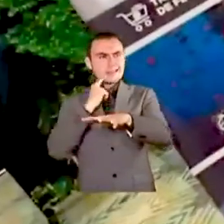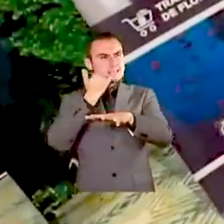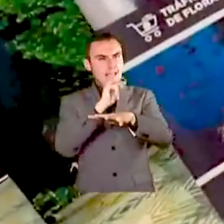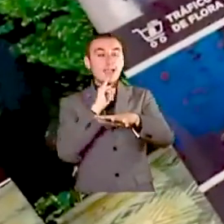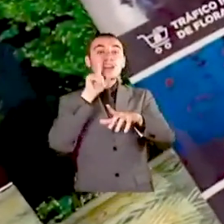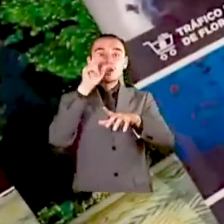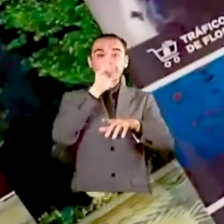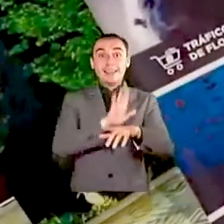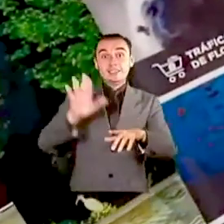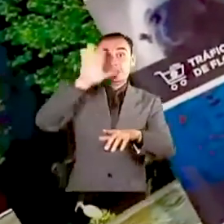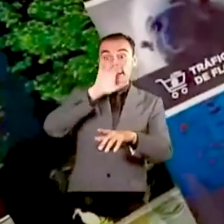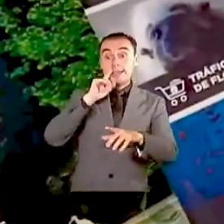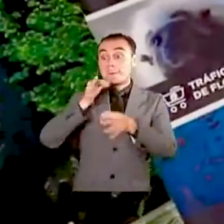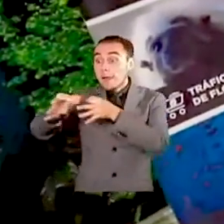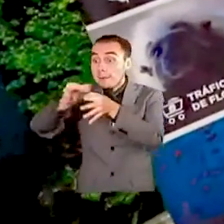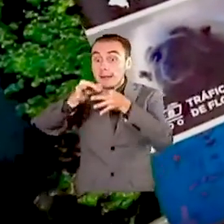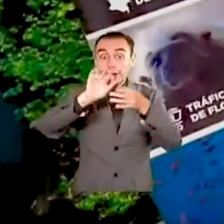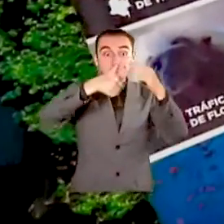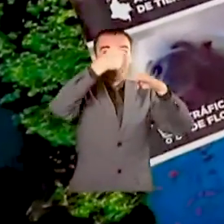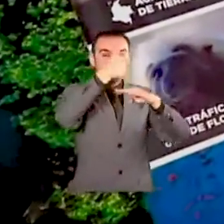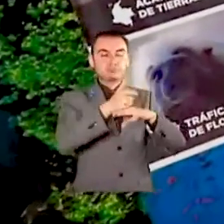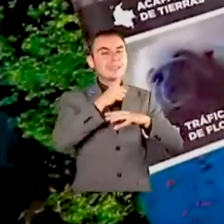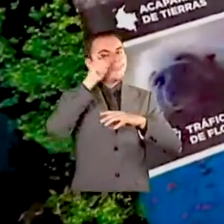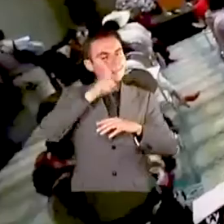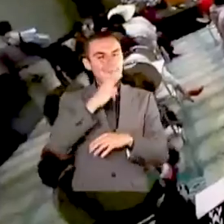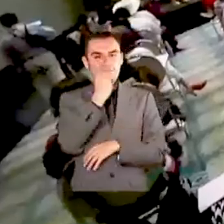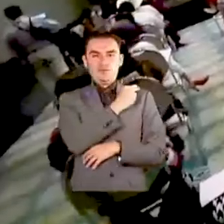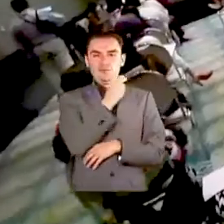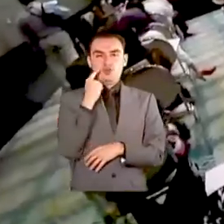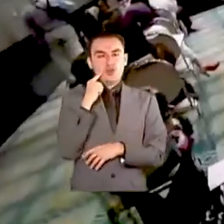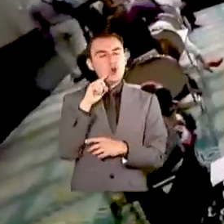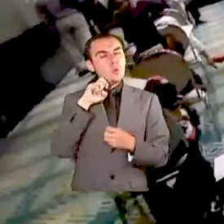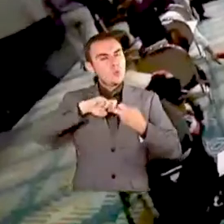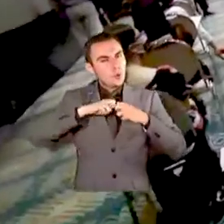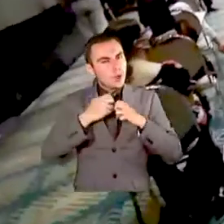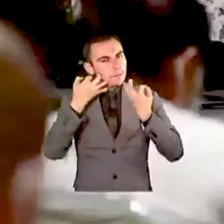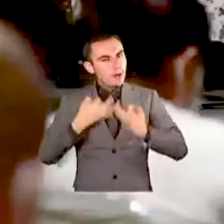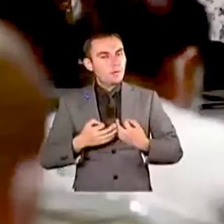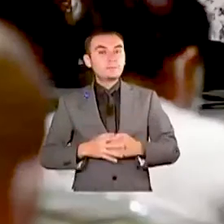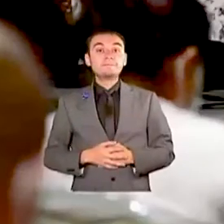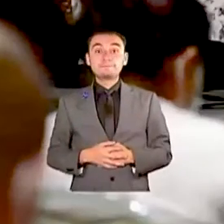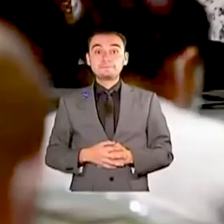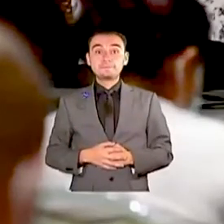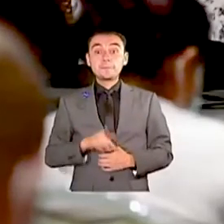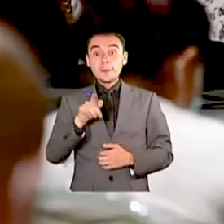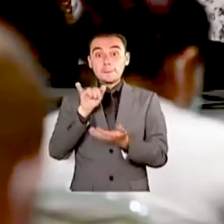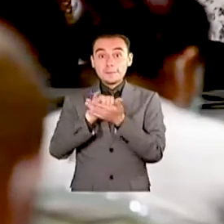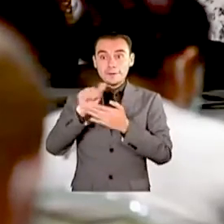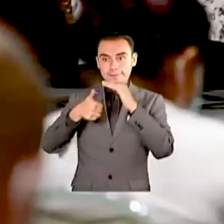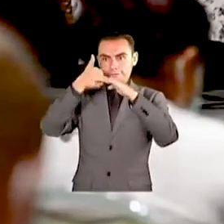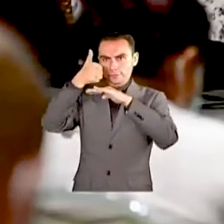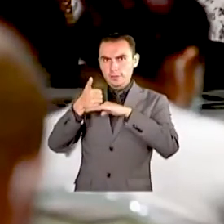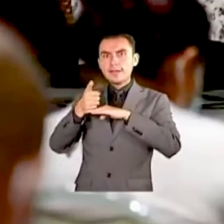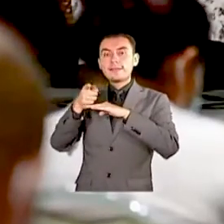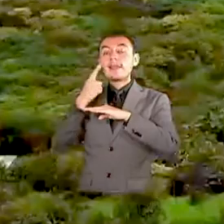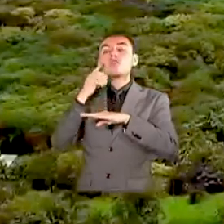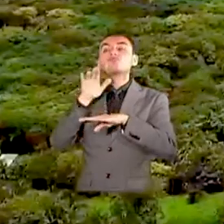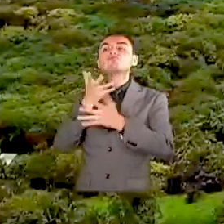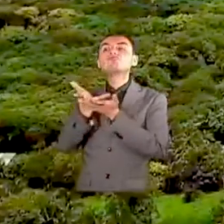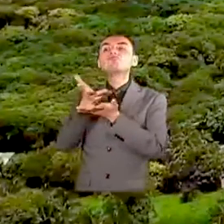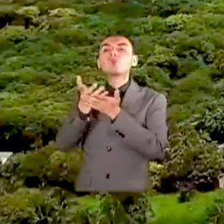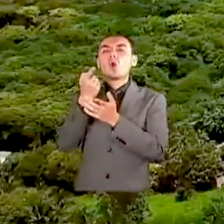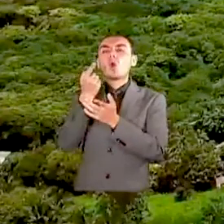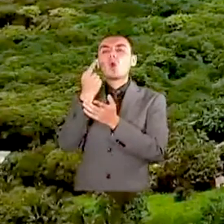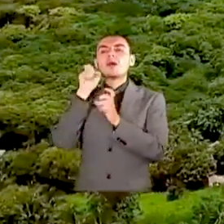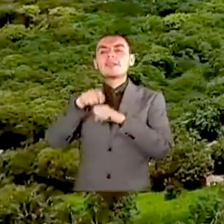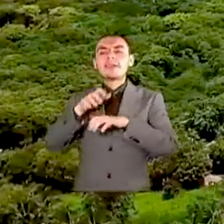autoridades nacionales y territoriales a tomar medidas frente a esta problemática. Autoridades a las que también instó a poner especial